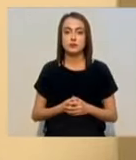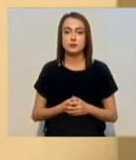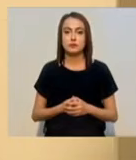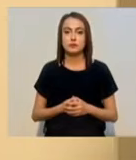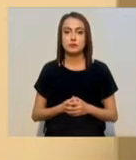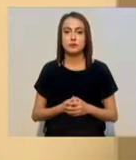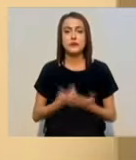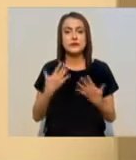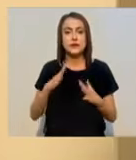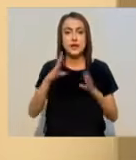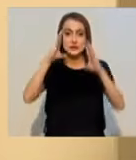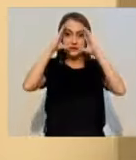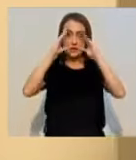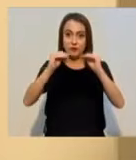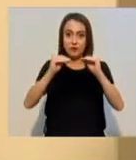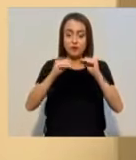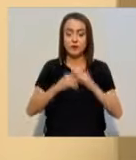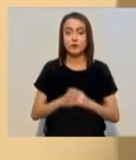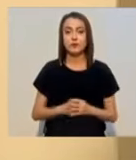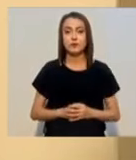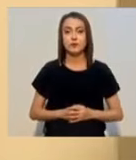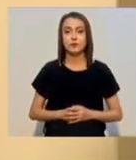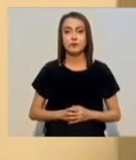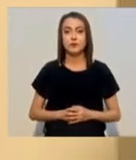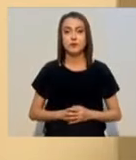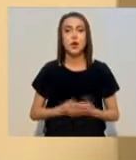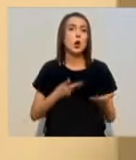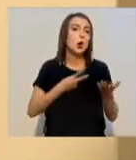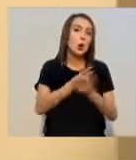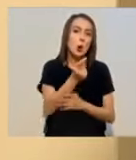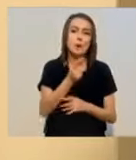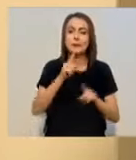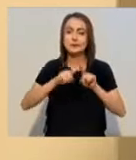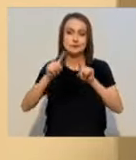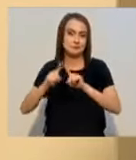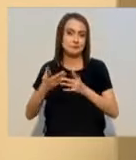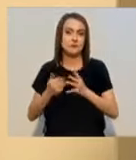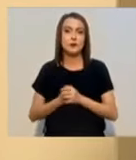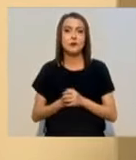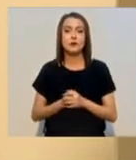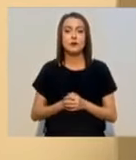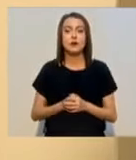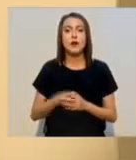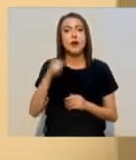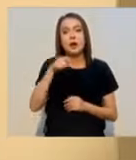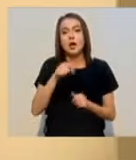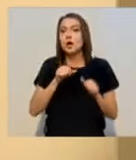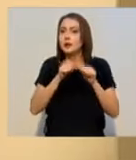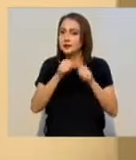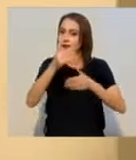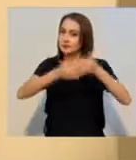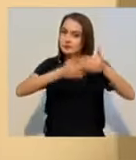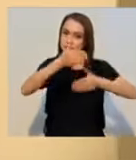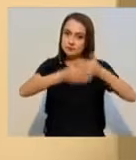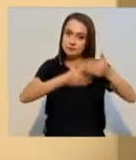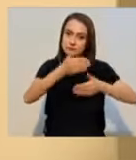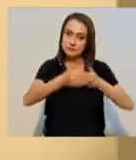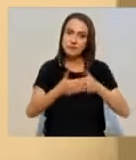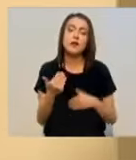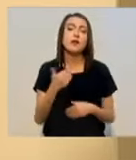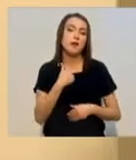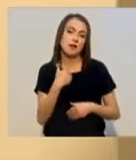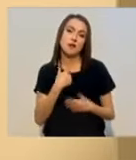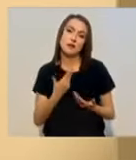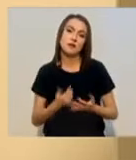se ha reportado en los medios de comunicación, en compras, etcétera. Eso sigue avanzando. O sea, ha